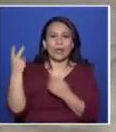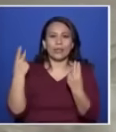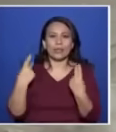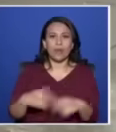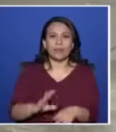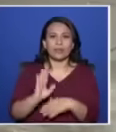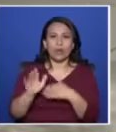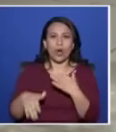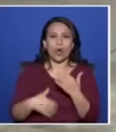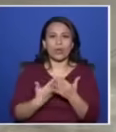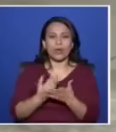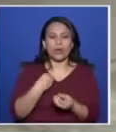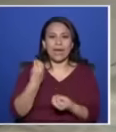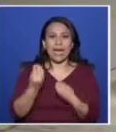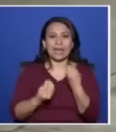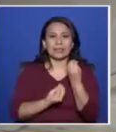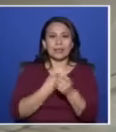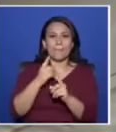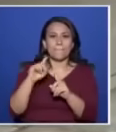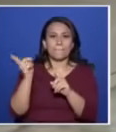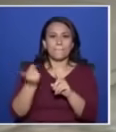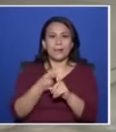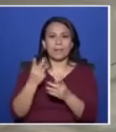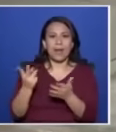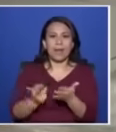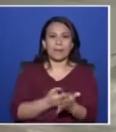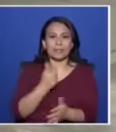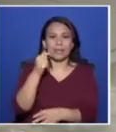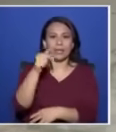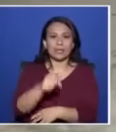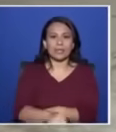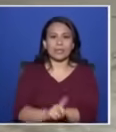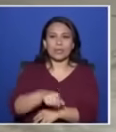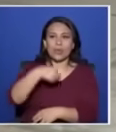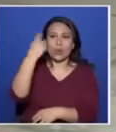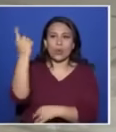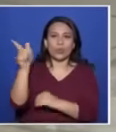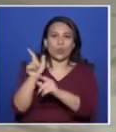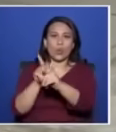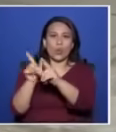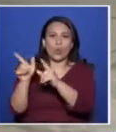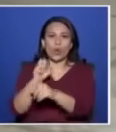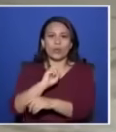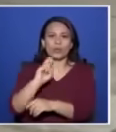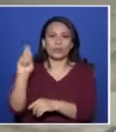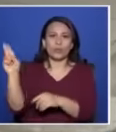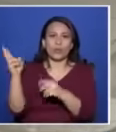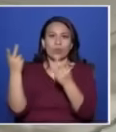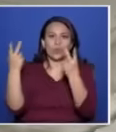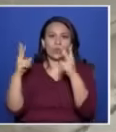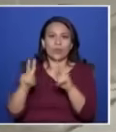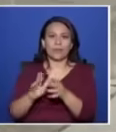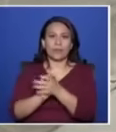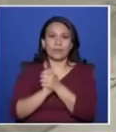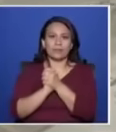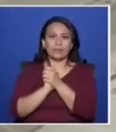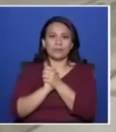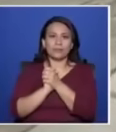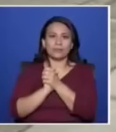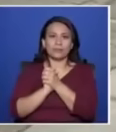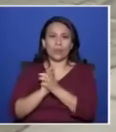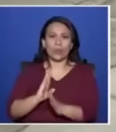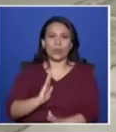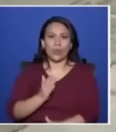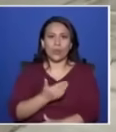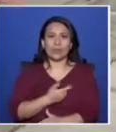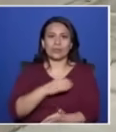esto pues realmente no es la primera vez que ocurre, ha ocurrido también en otros planteles del sur, incluso de nuestra